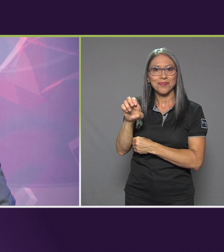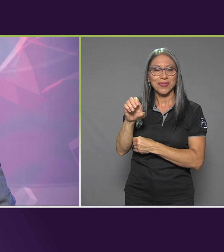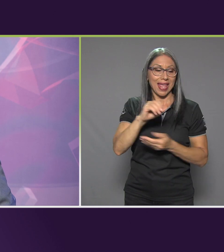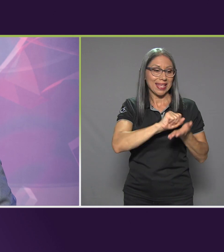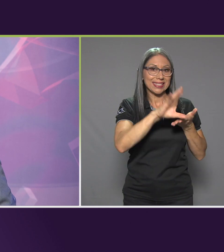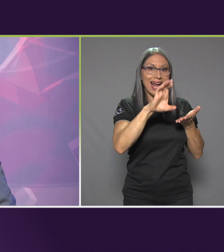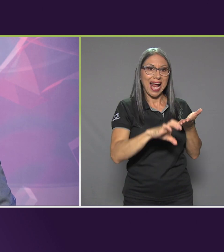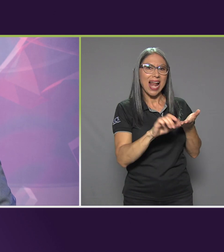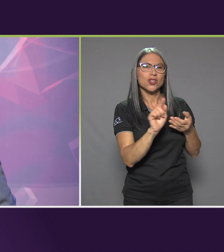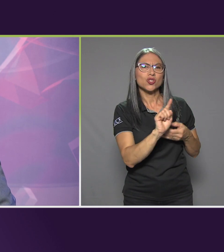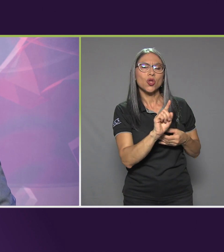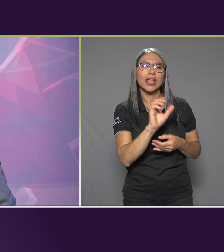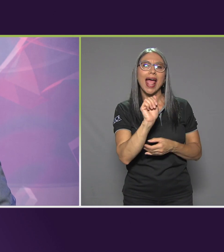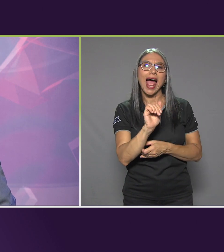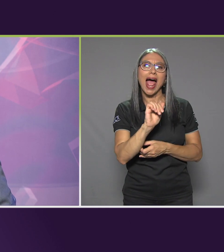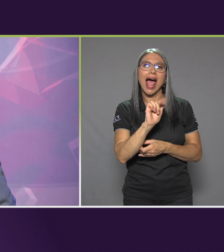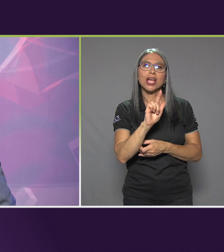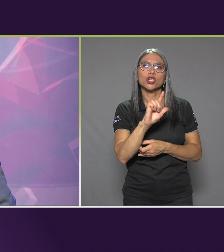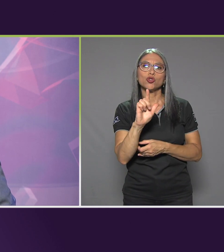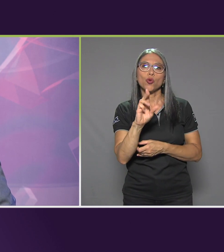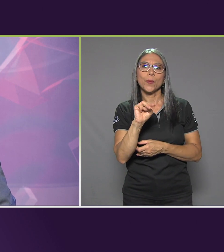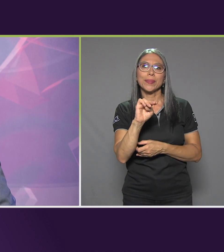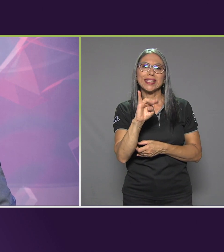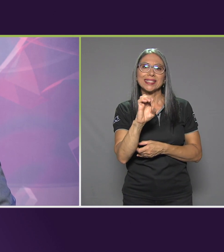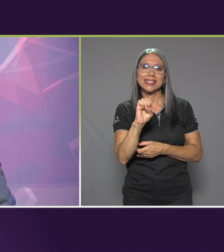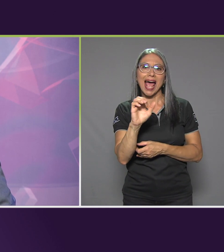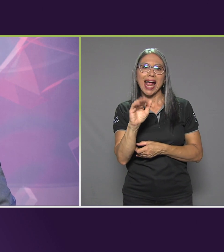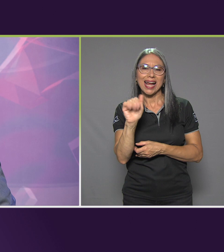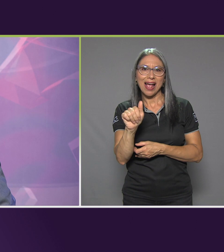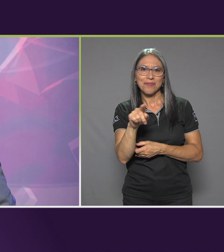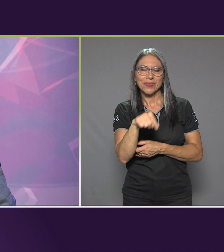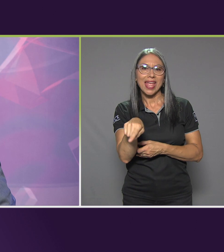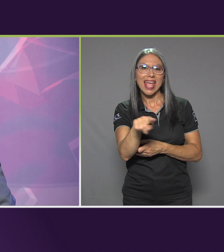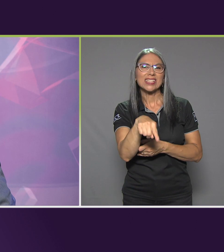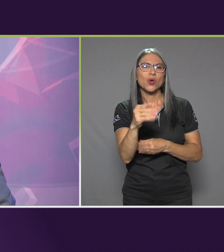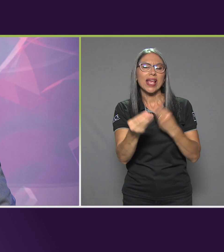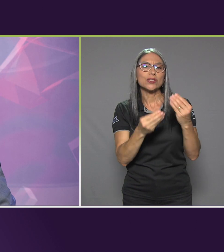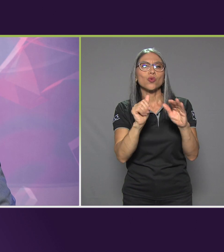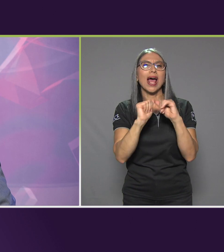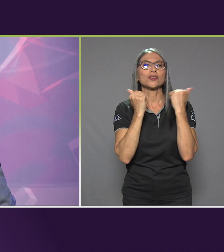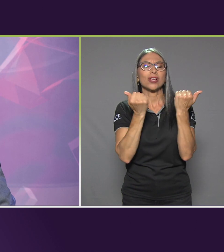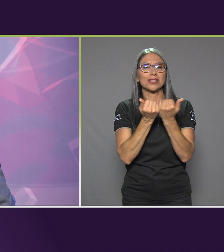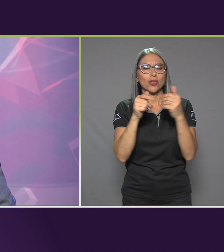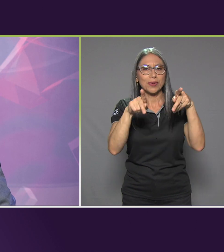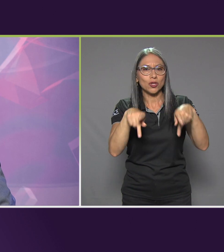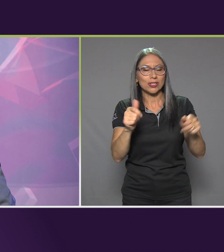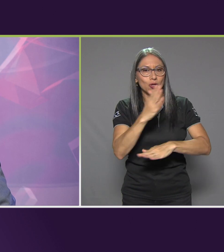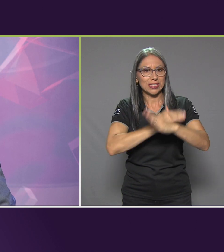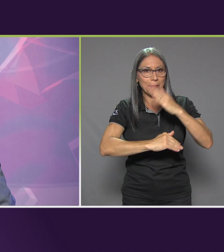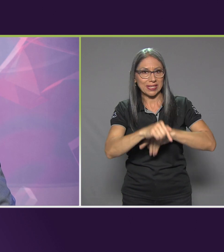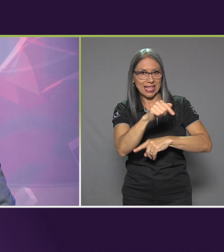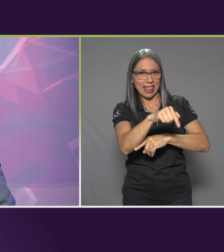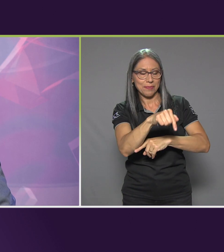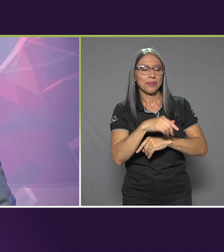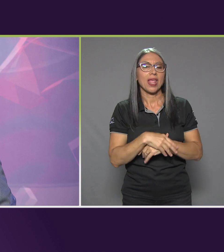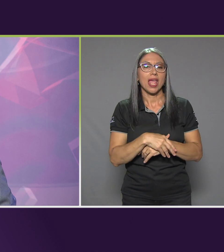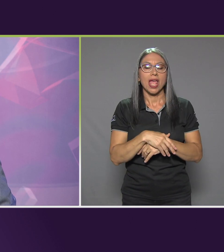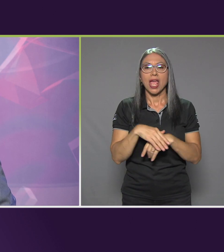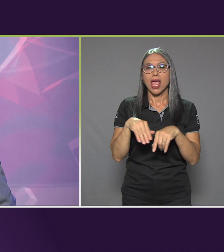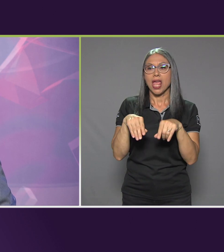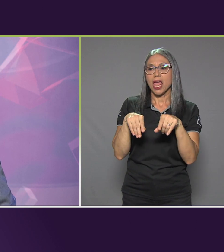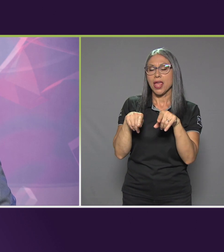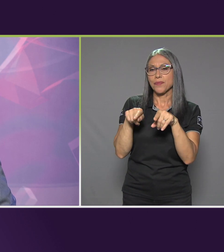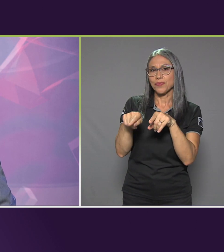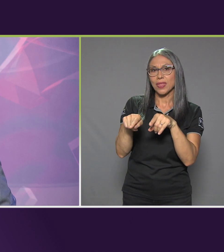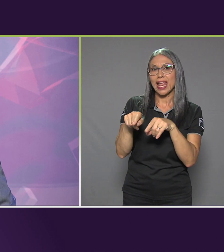Carlos está en Ayumizanca, es una asociación de personas con discapacidad, en las instalaciones de ellos.